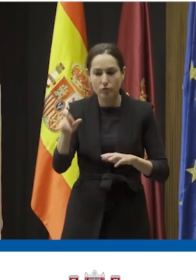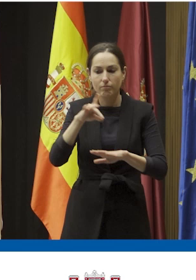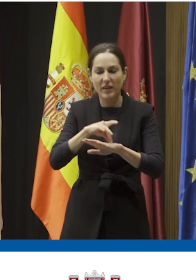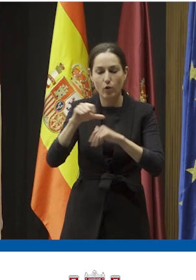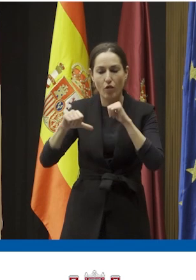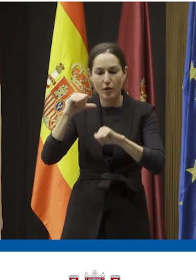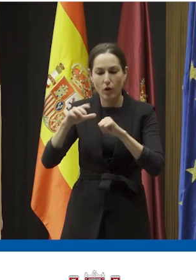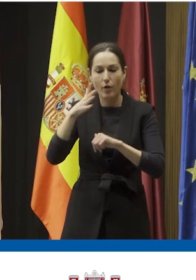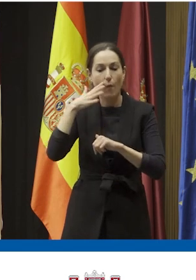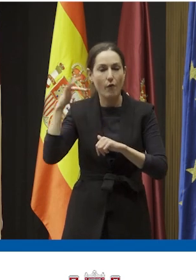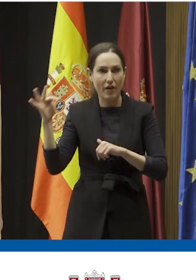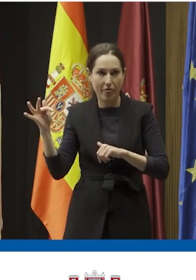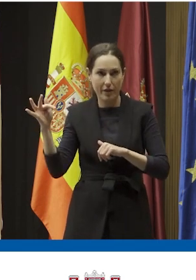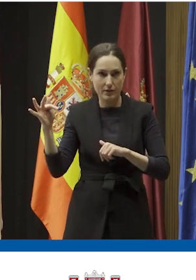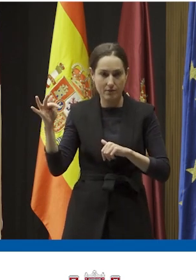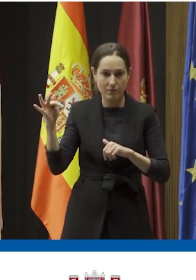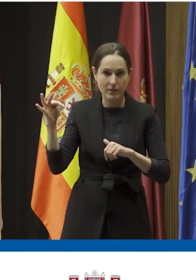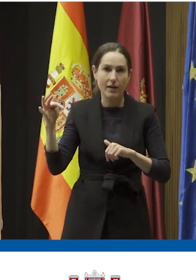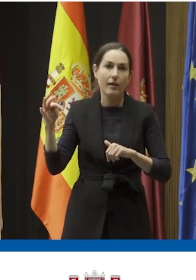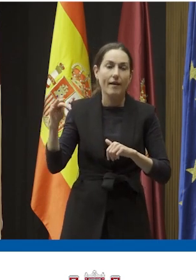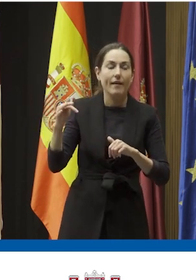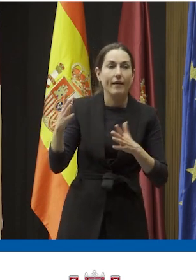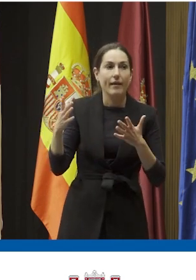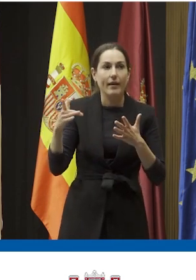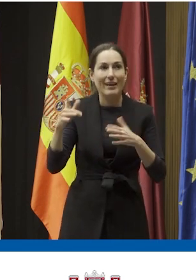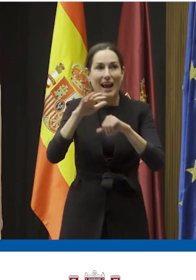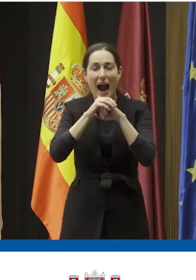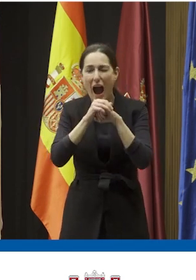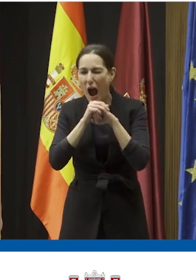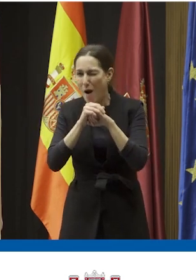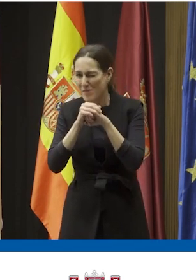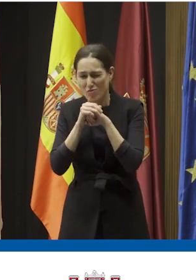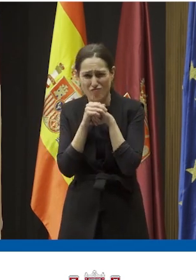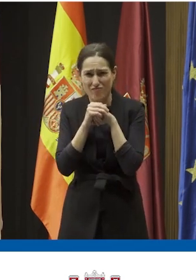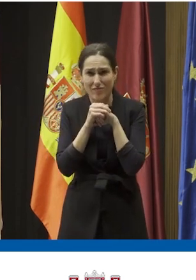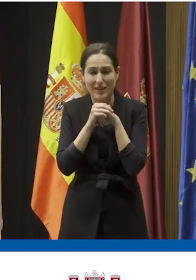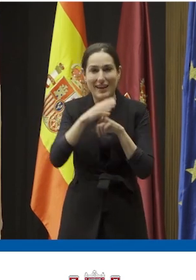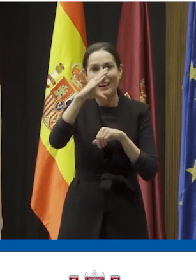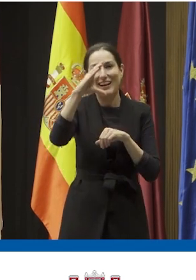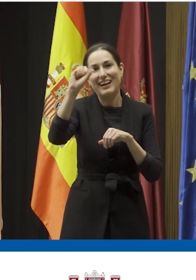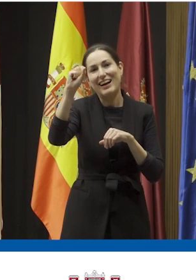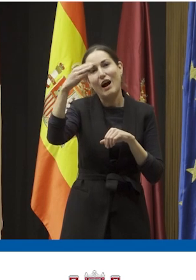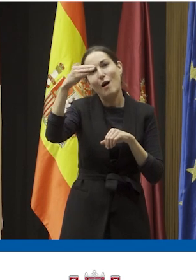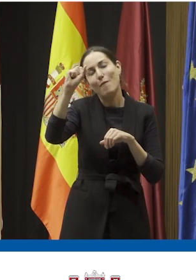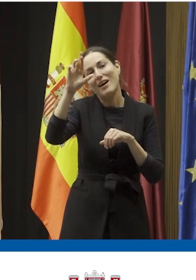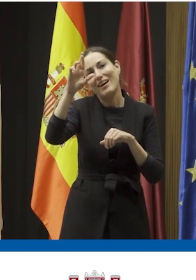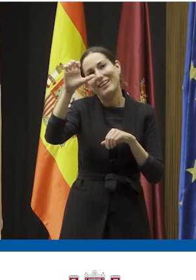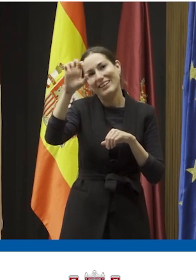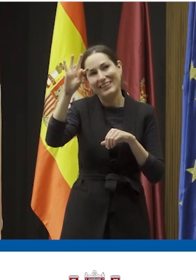19, era íntimo amigo de los Cabaret, de